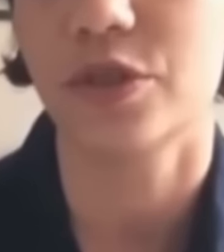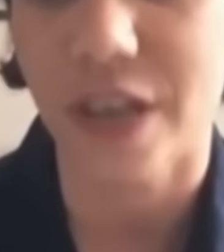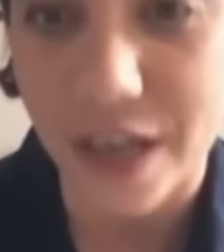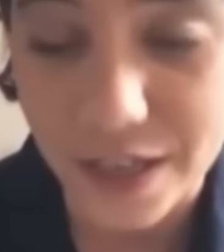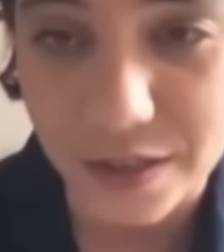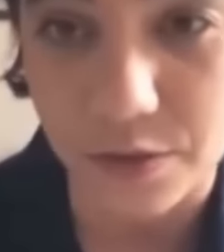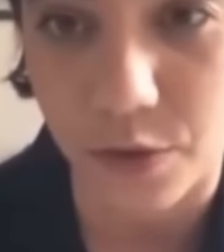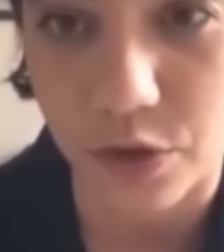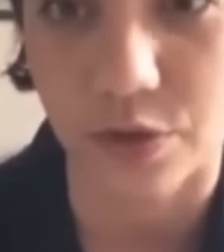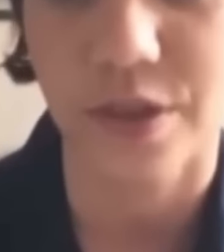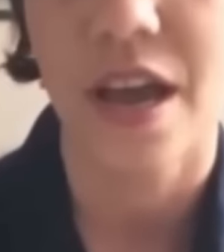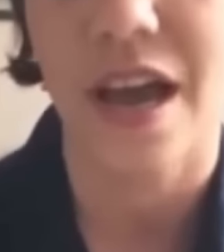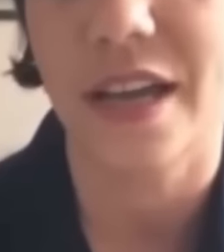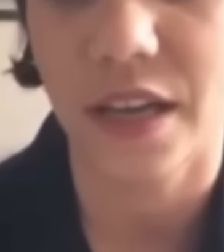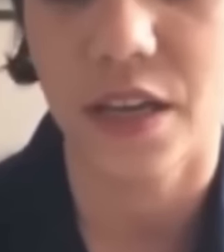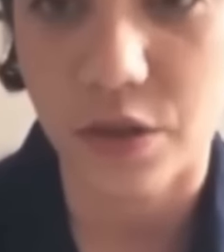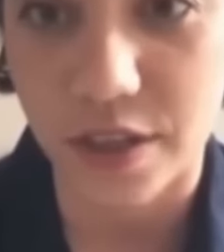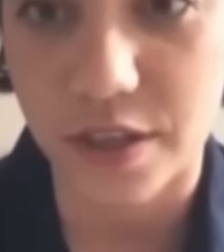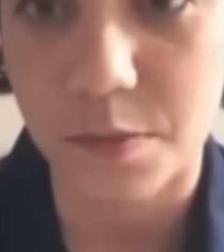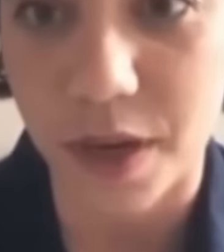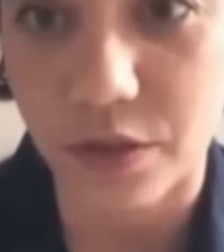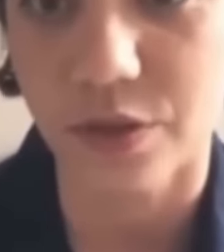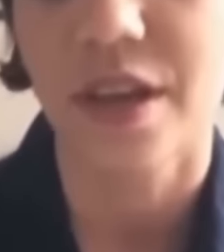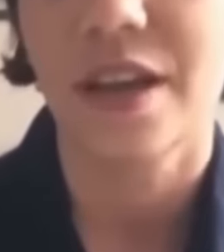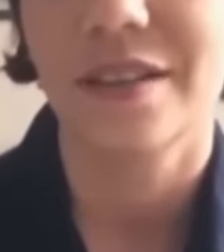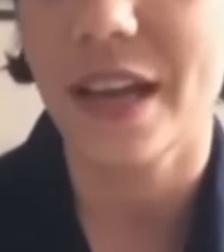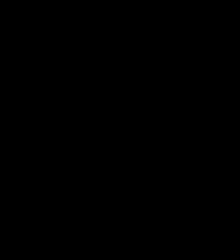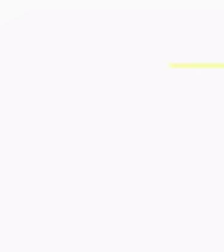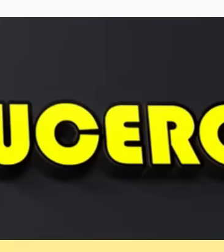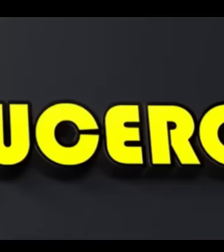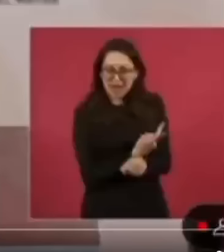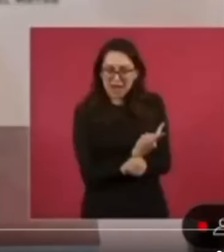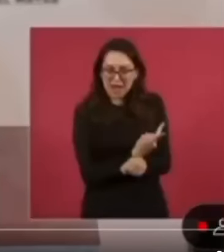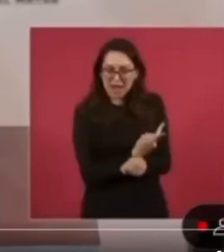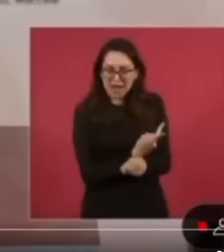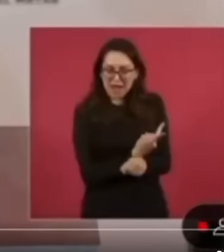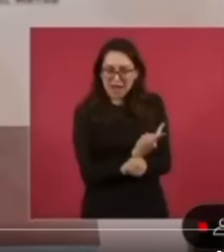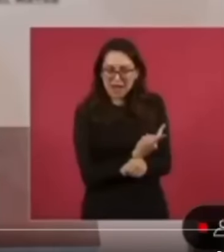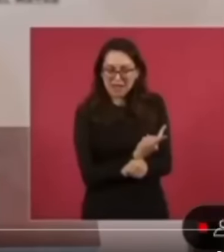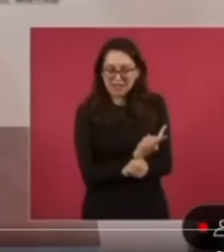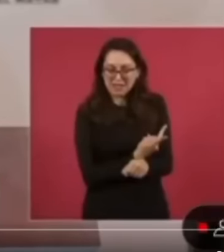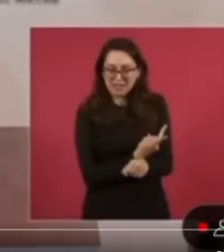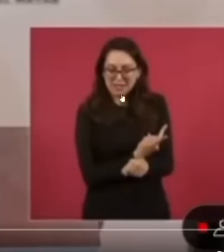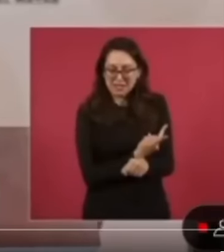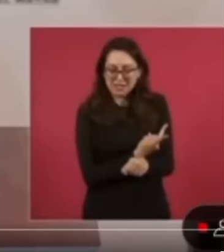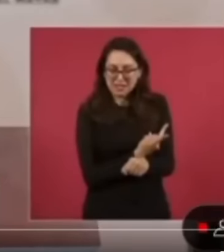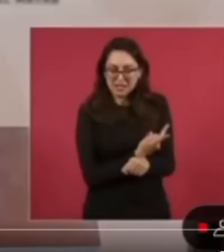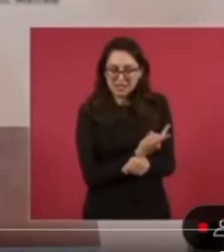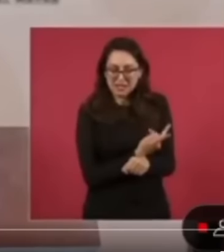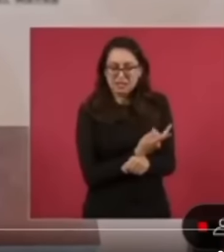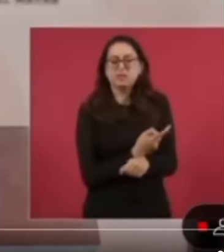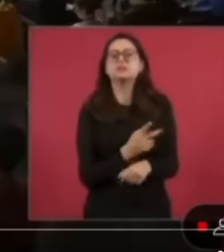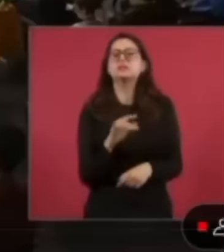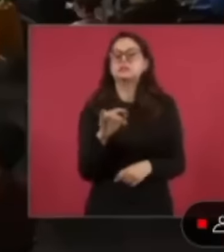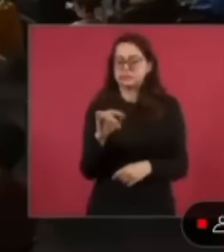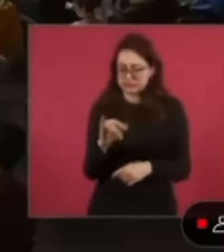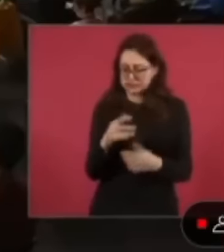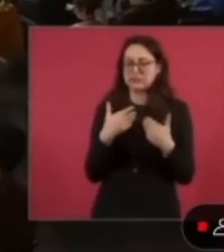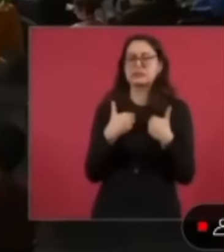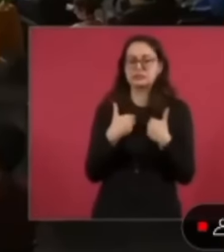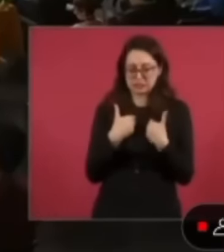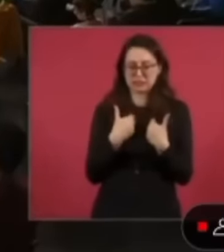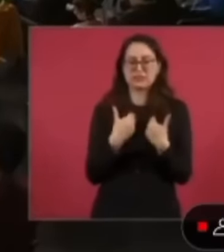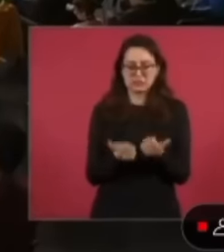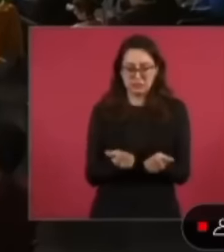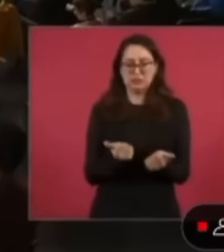brillante las armó vamos a ver un resumen Pero vale la pena que ustedes la vean completo este momento eh pero yo entiendo